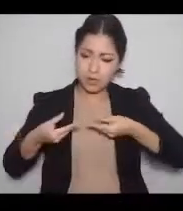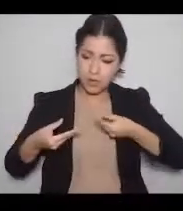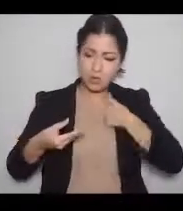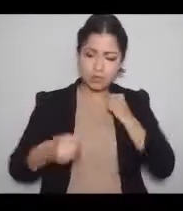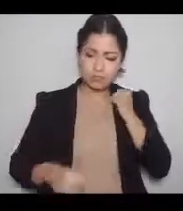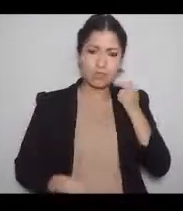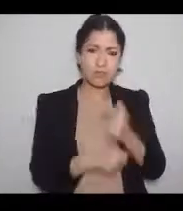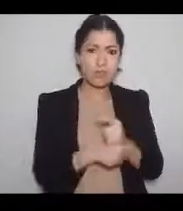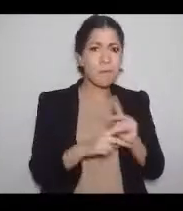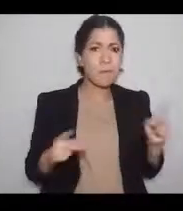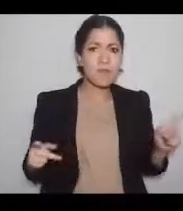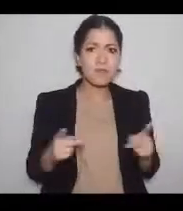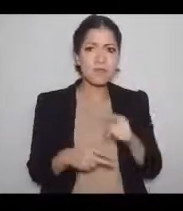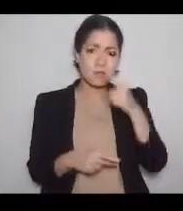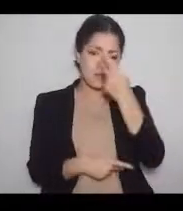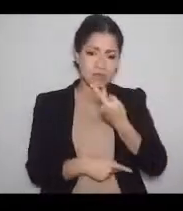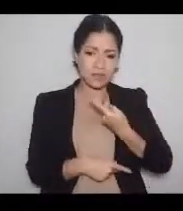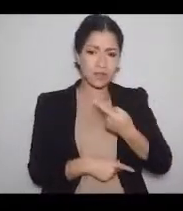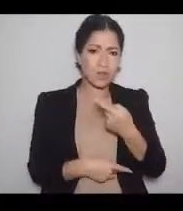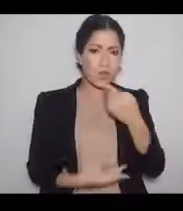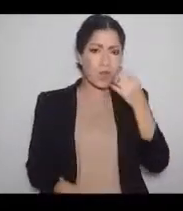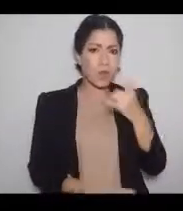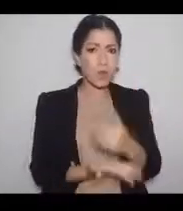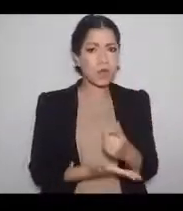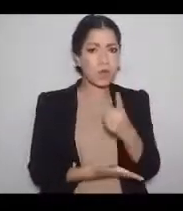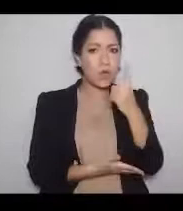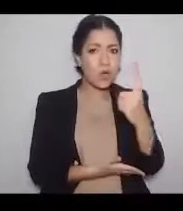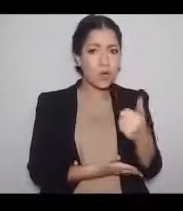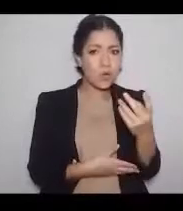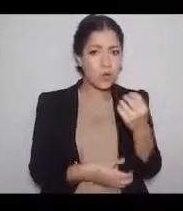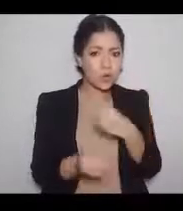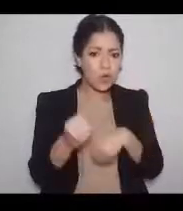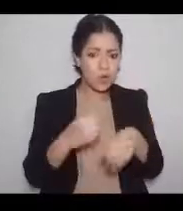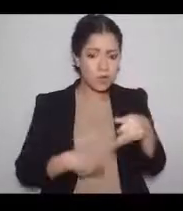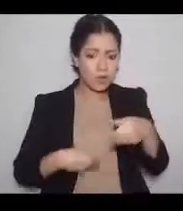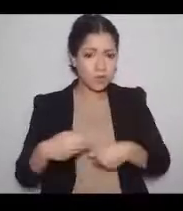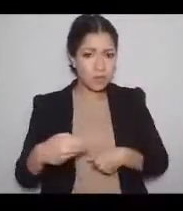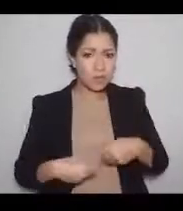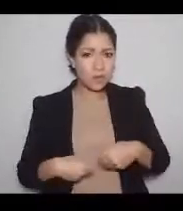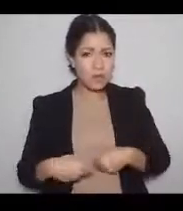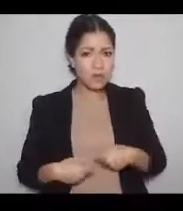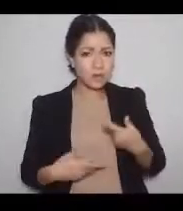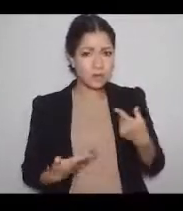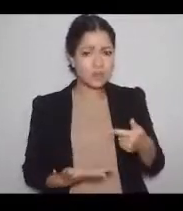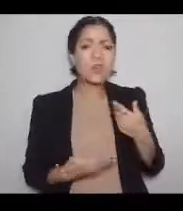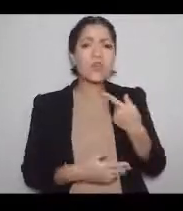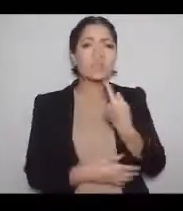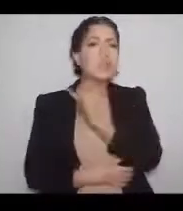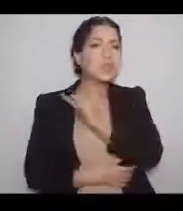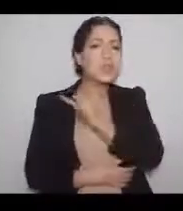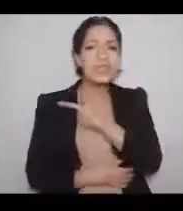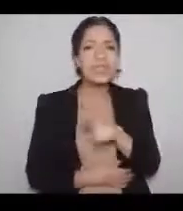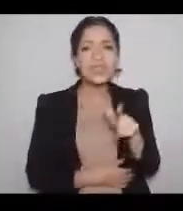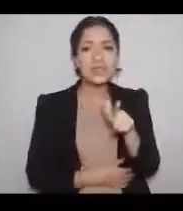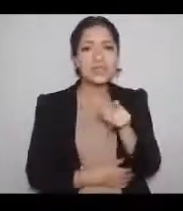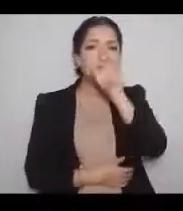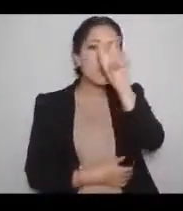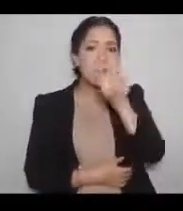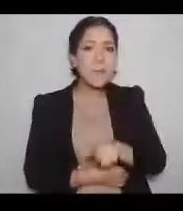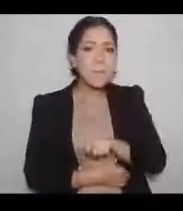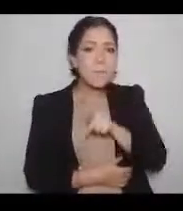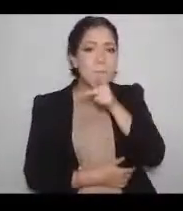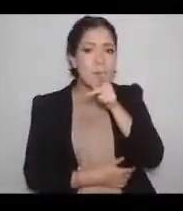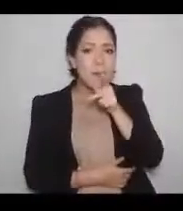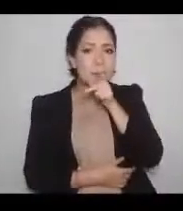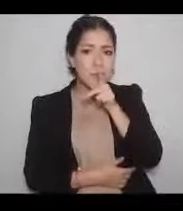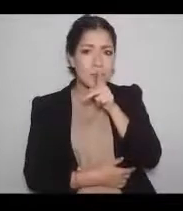única función en medio del cosmos. ¡Detestas la figura paterna! Tico trata a Kepler con